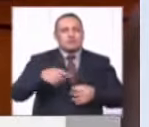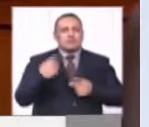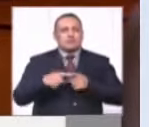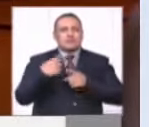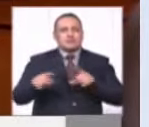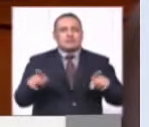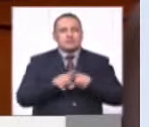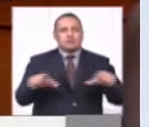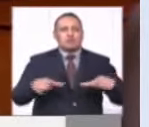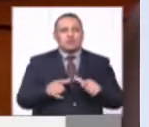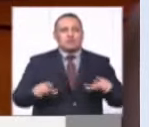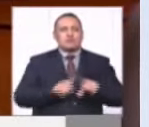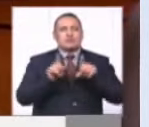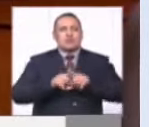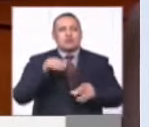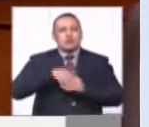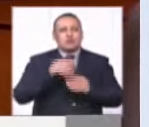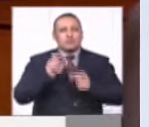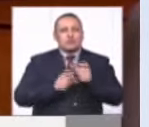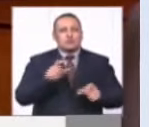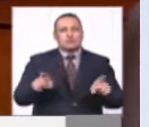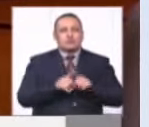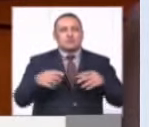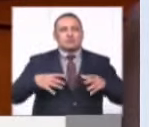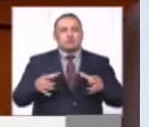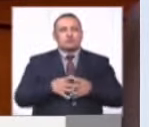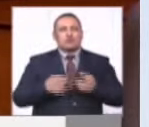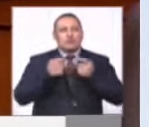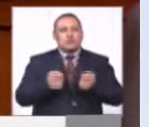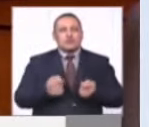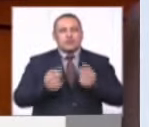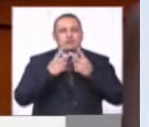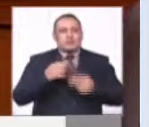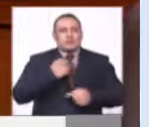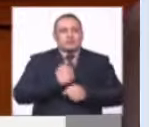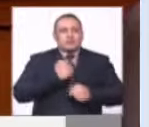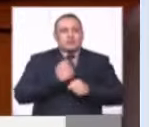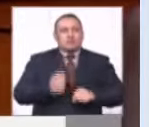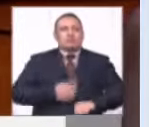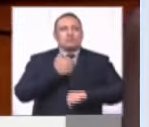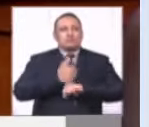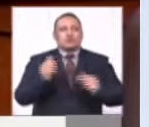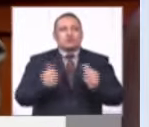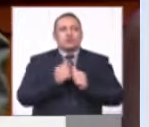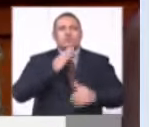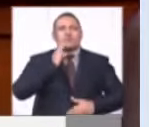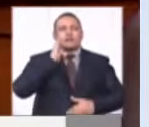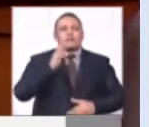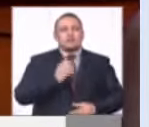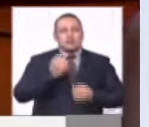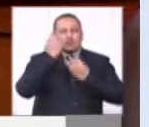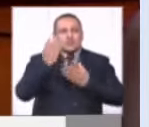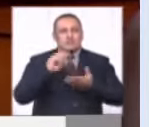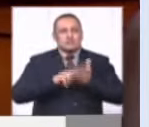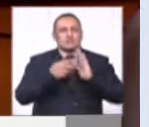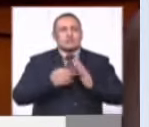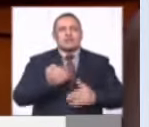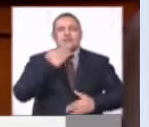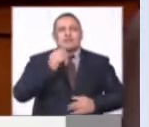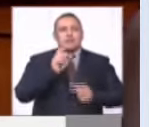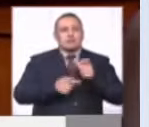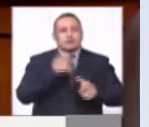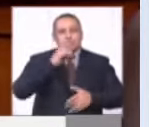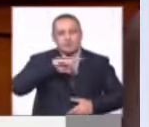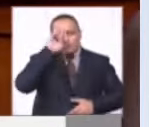y de centros poblados es con elección popular, lo cual nos obliga el ejercicio de autoridad con mandato obediencial. ¿Obediencia a quién? A todos